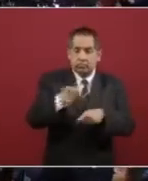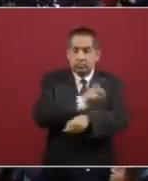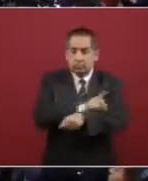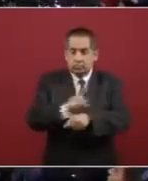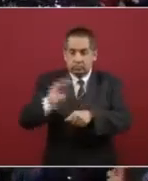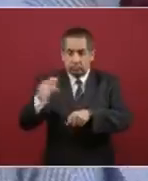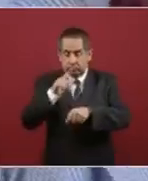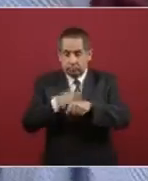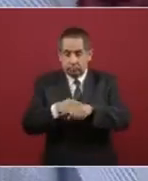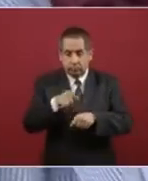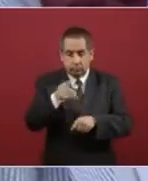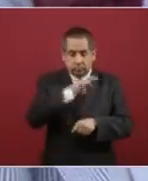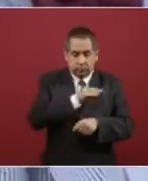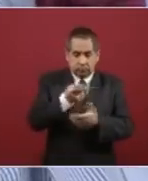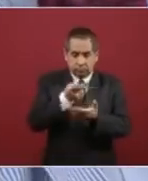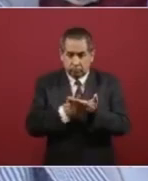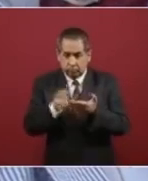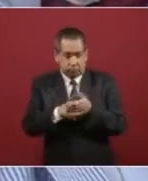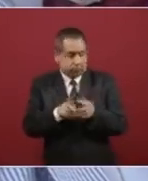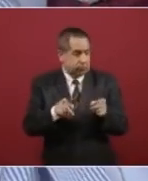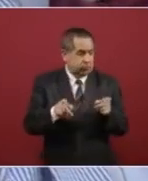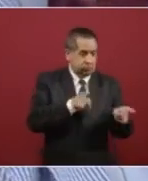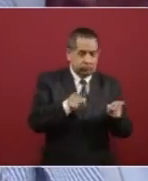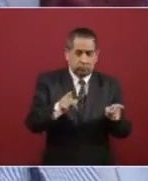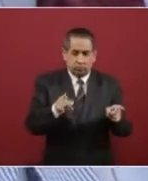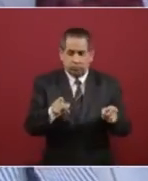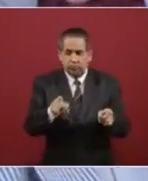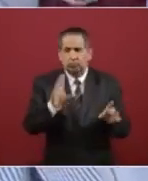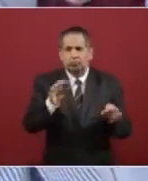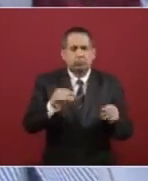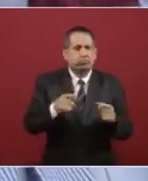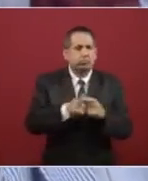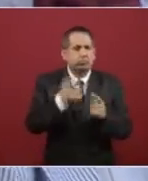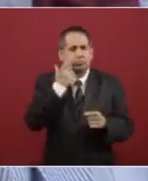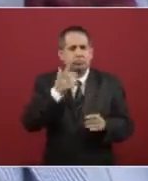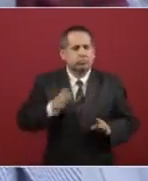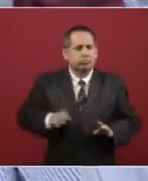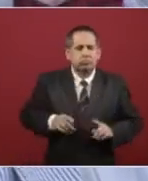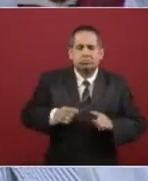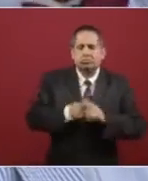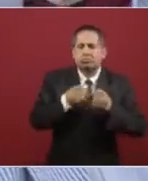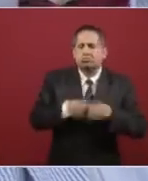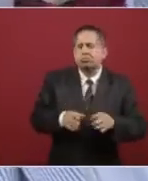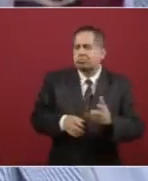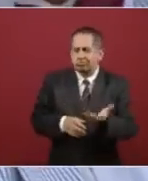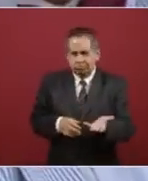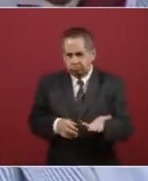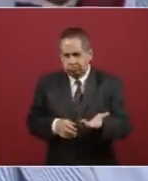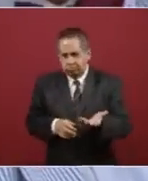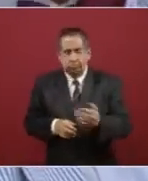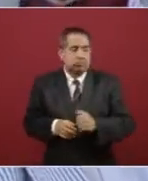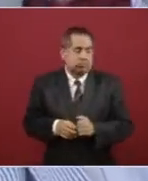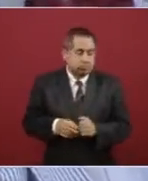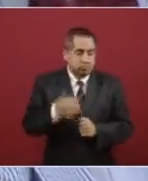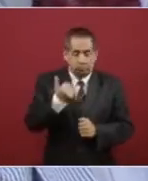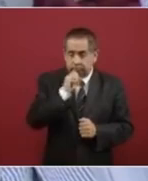puede en su gobierno tener estas dos funciones o ahí existe un conflicto de interés? Y sobre lo que hablaba de